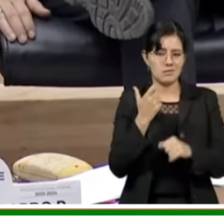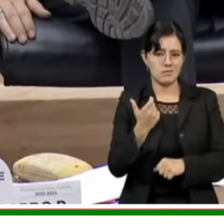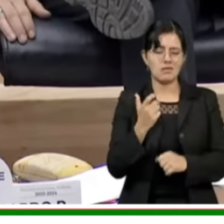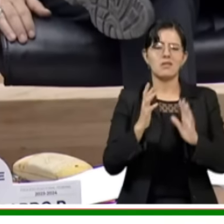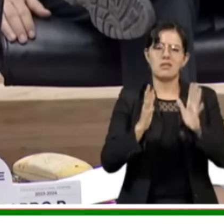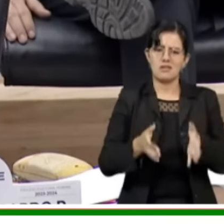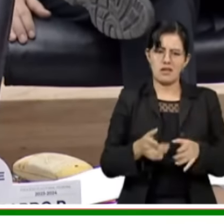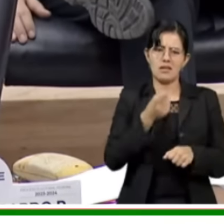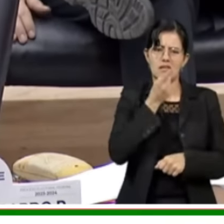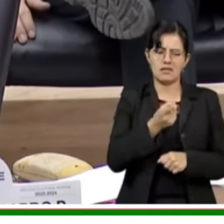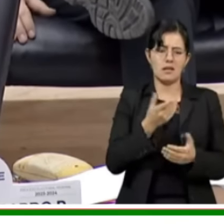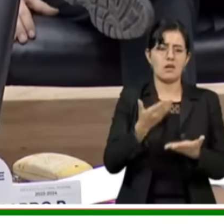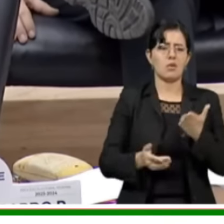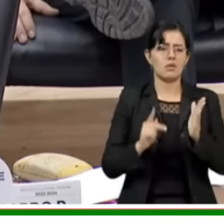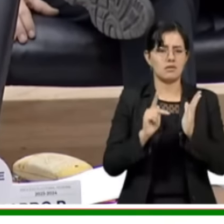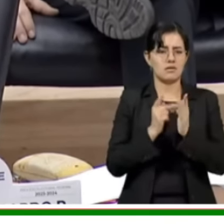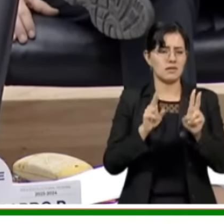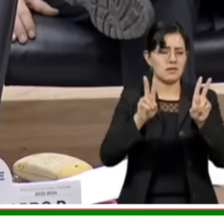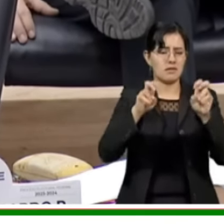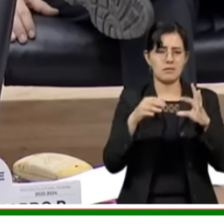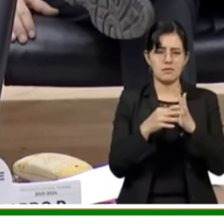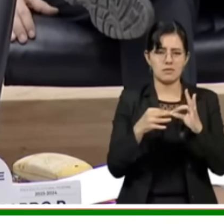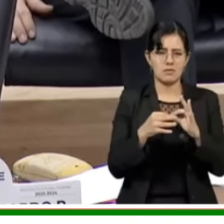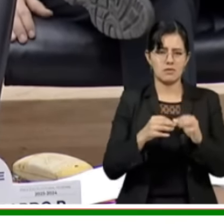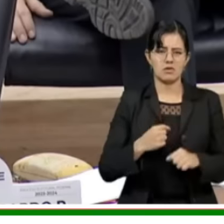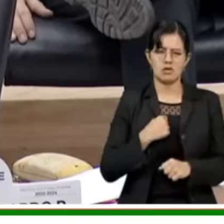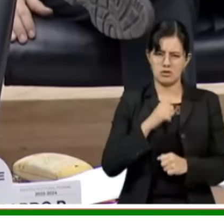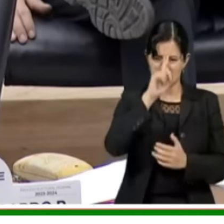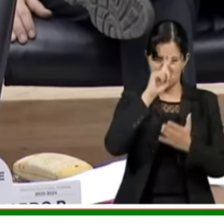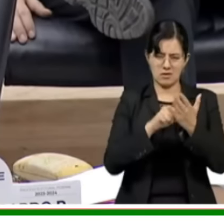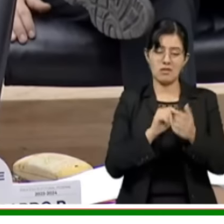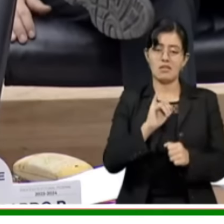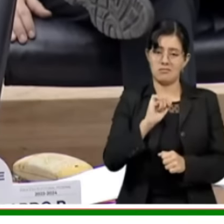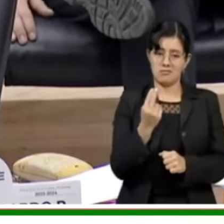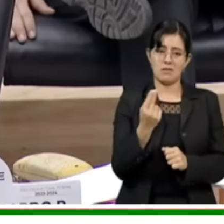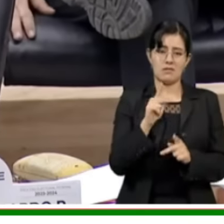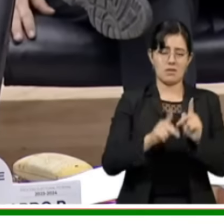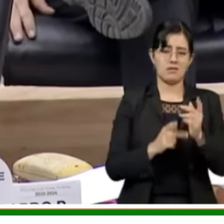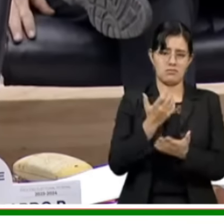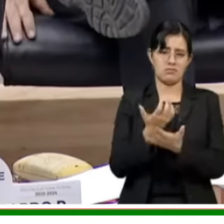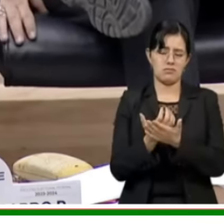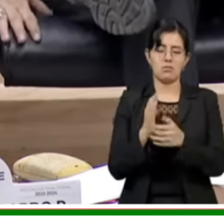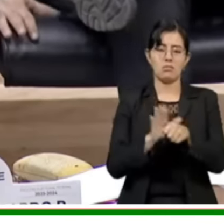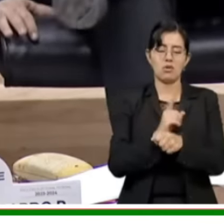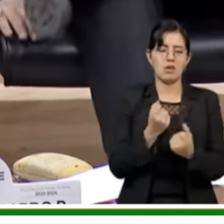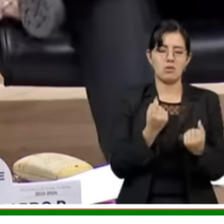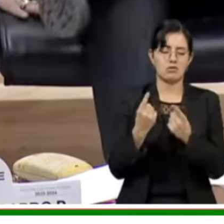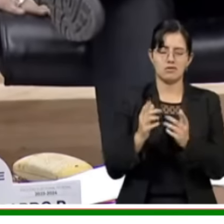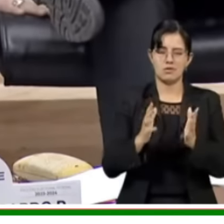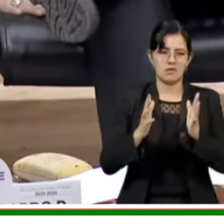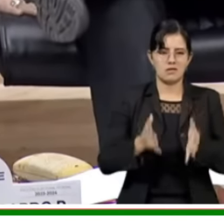que ya habíamos tratado Yo creo que si hacía falta un receso consejera presidente Porque algunos ya